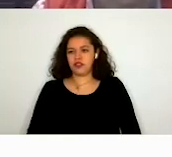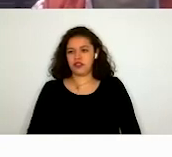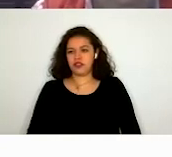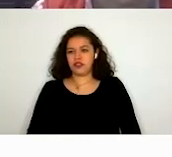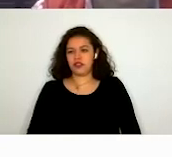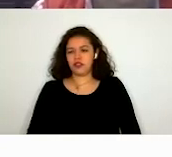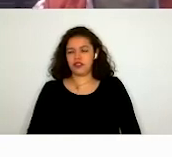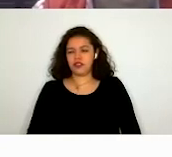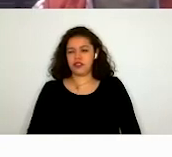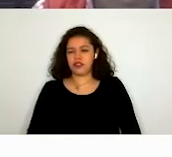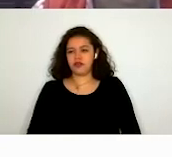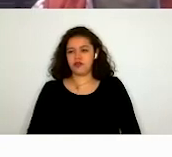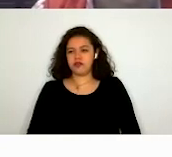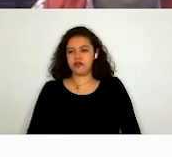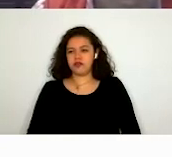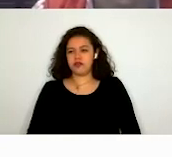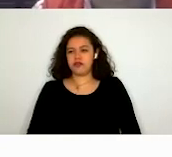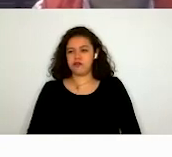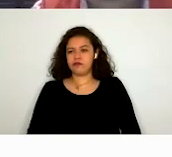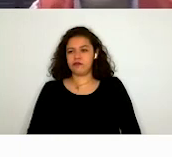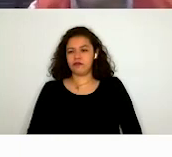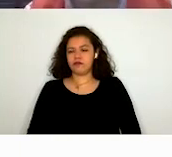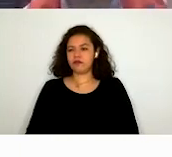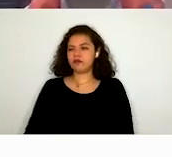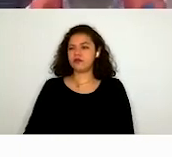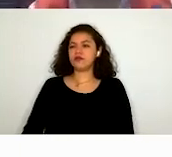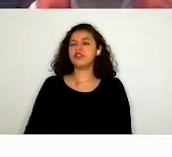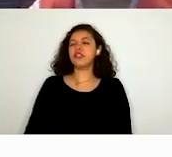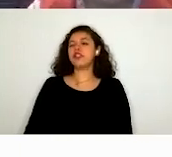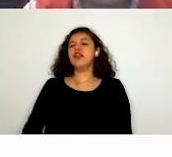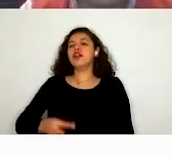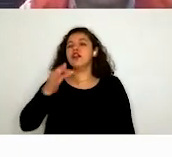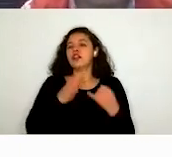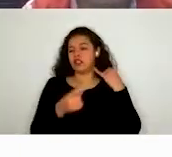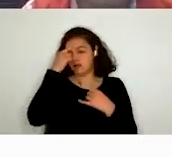Aquí está. Vienen hasta el último de los términos de referencia